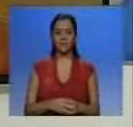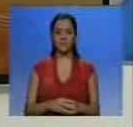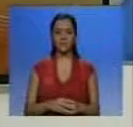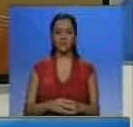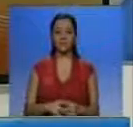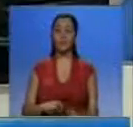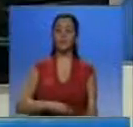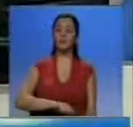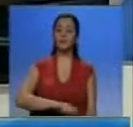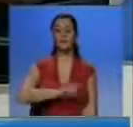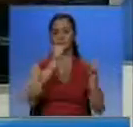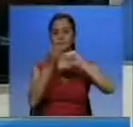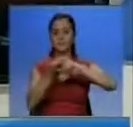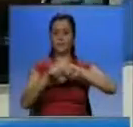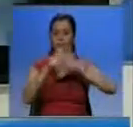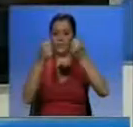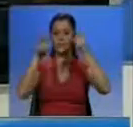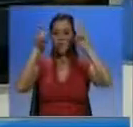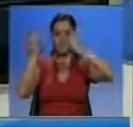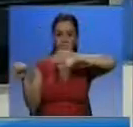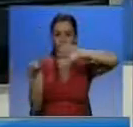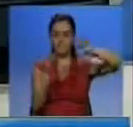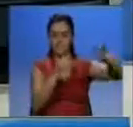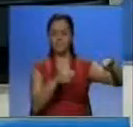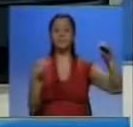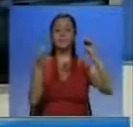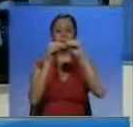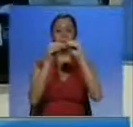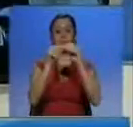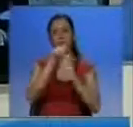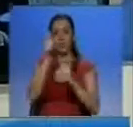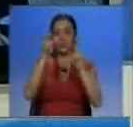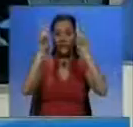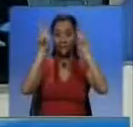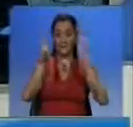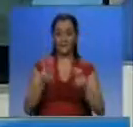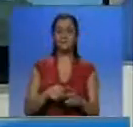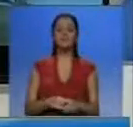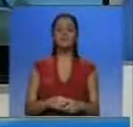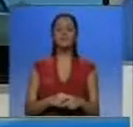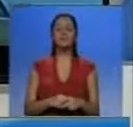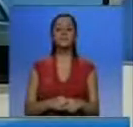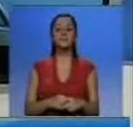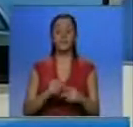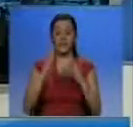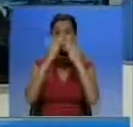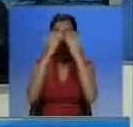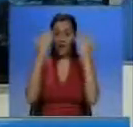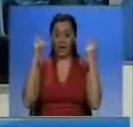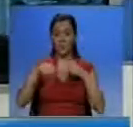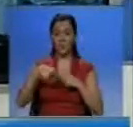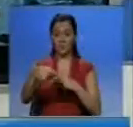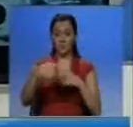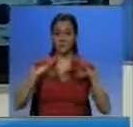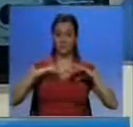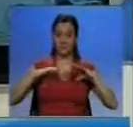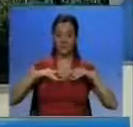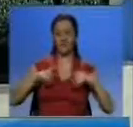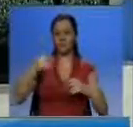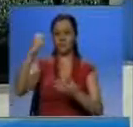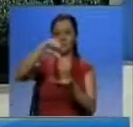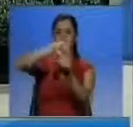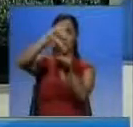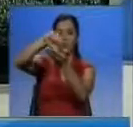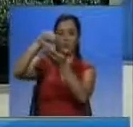Ahora cambiamos de tema y vamos a algo refrescante. Y es que a pocos días del feriado les invitamos a visitar otras ciudades del